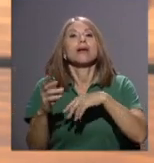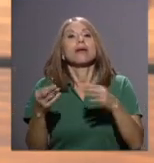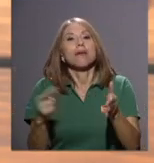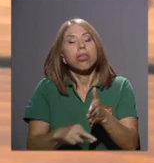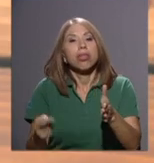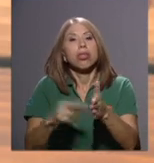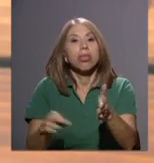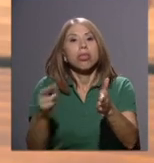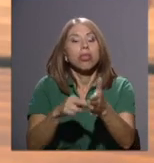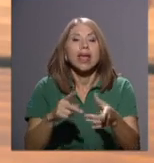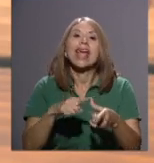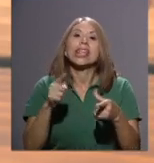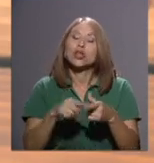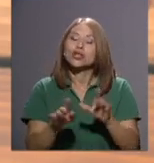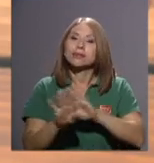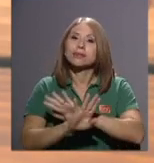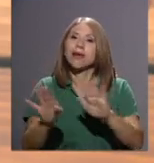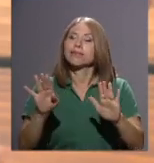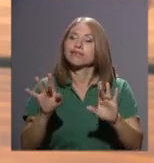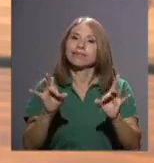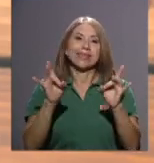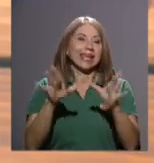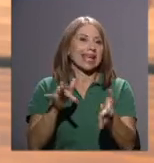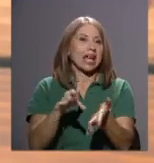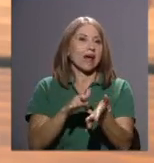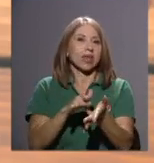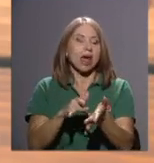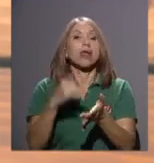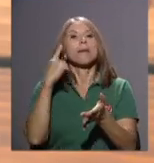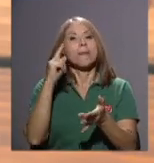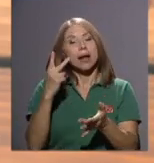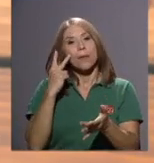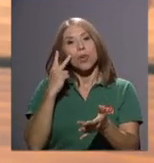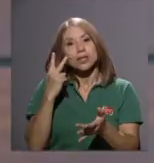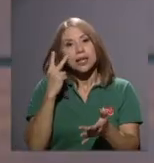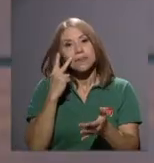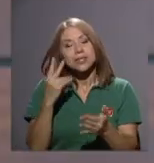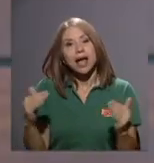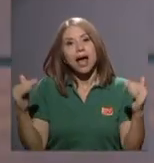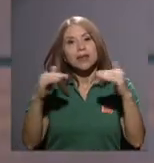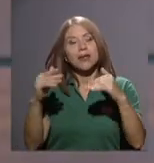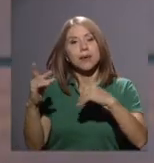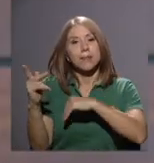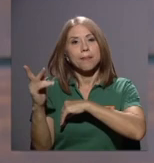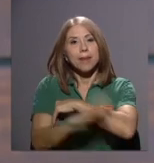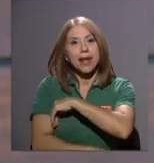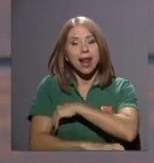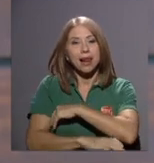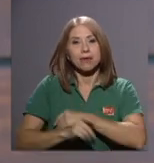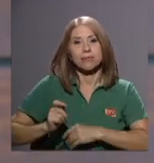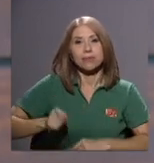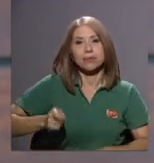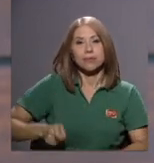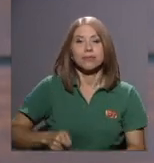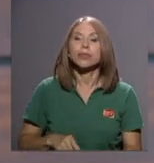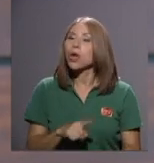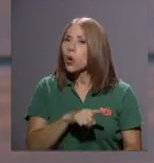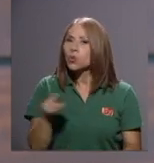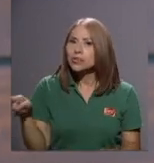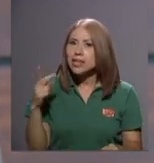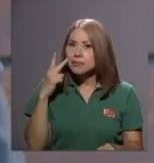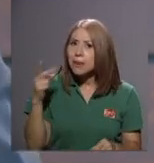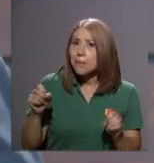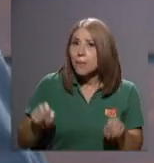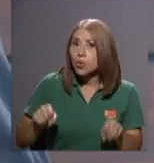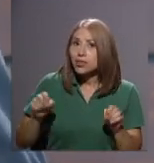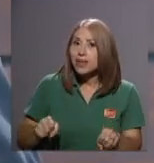que tenga la gravedad suficiente para poder ser vista en el ámbito penal. ¿Verdaderamente ven posibilidades de que